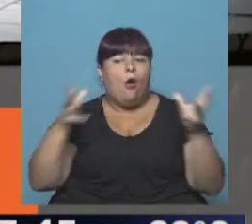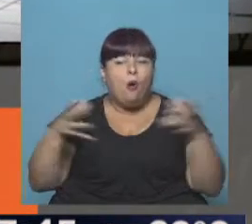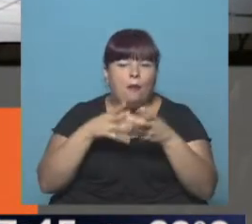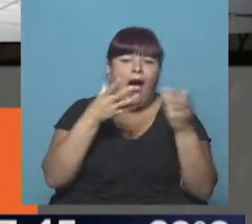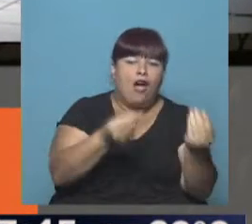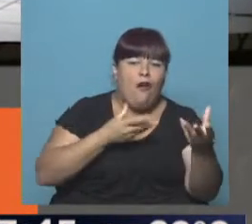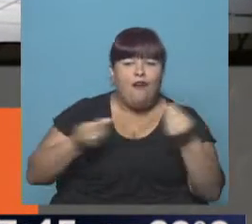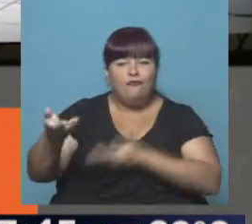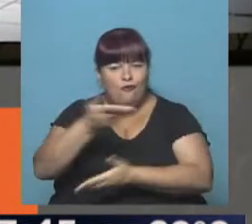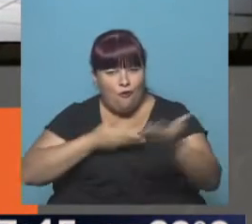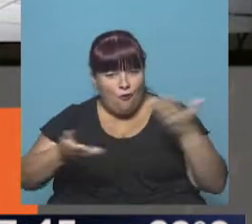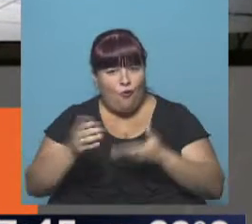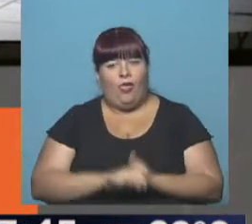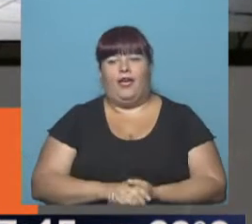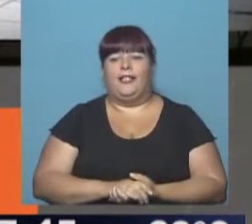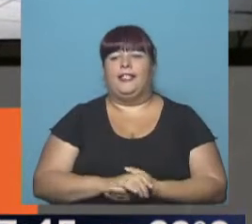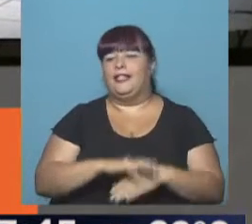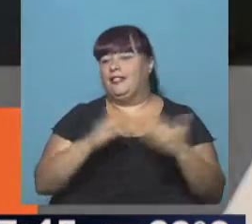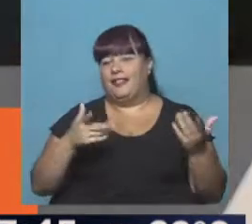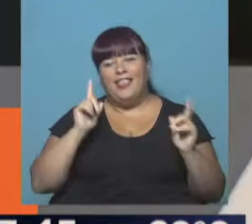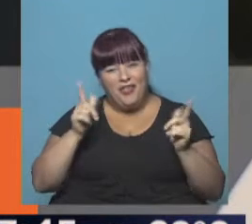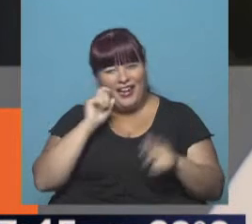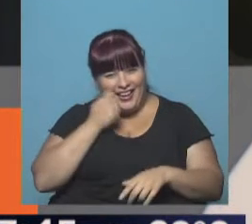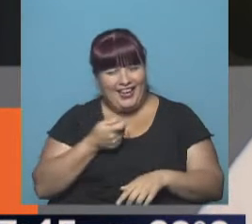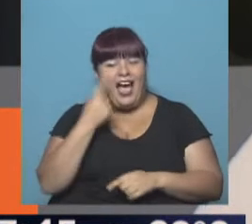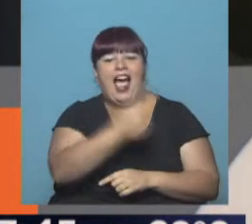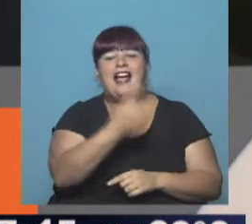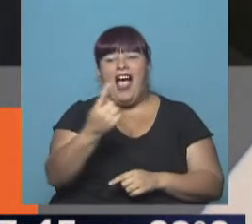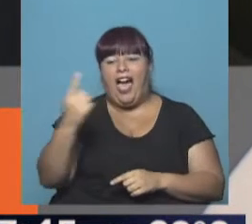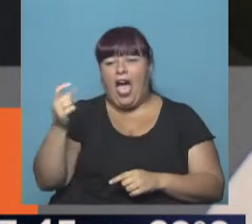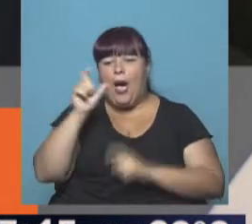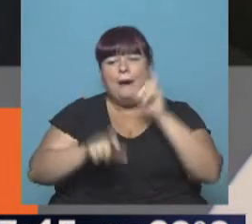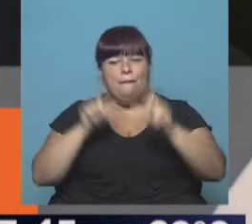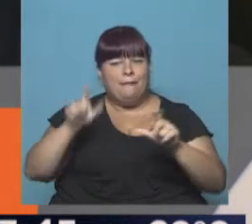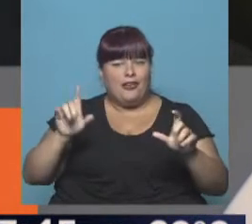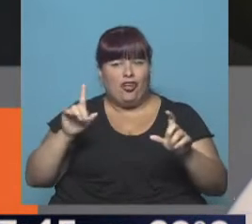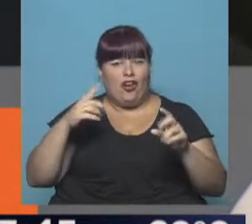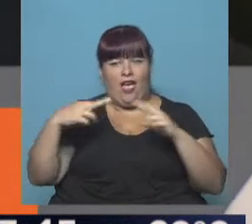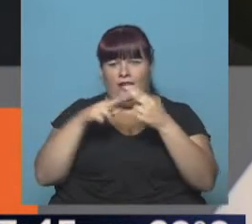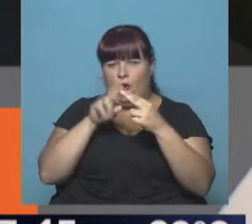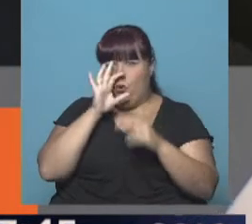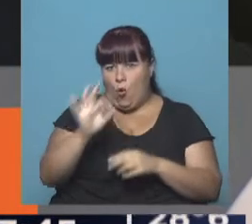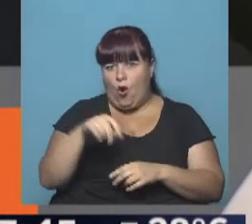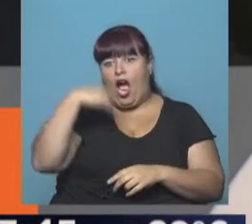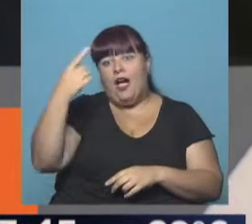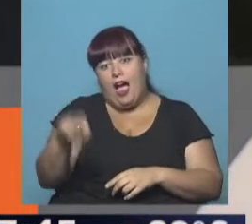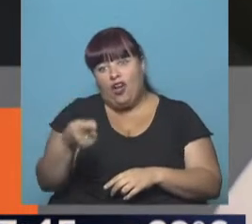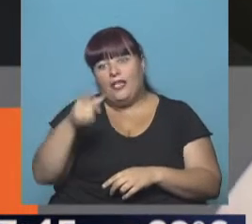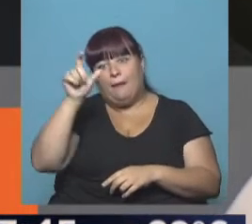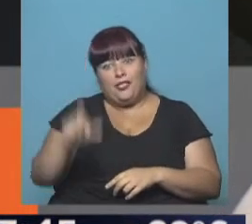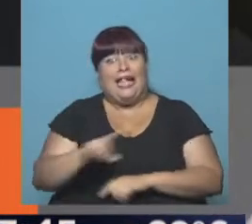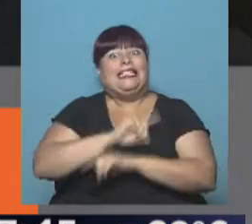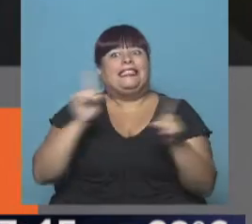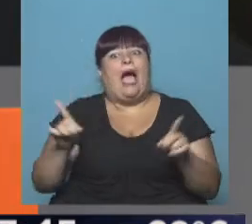darse la mano entre todos eso es lo divertido que cada uno son personajes que en general no se vincularían ni con nadie y